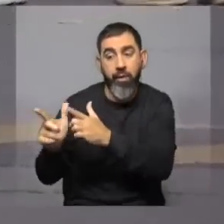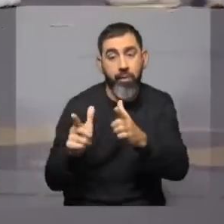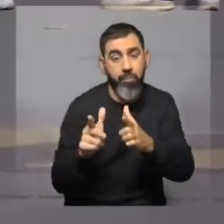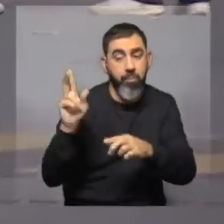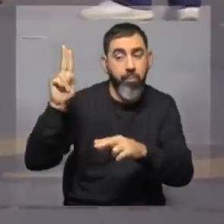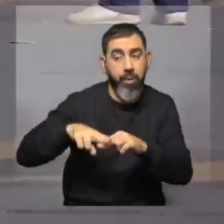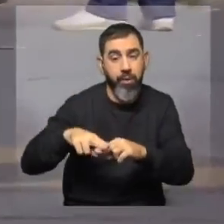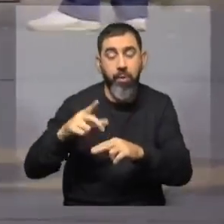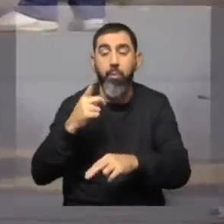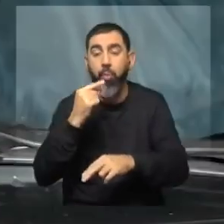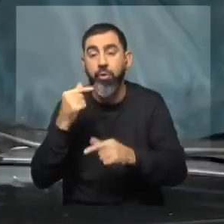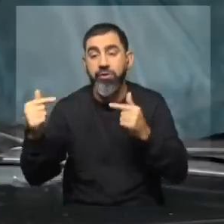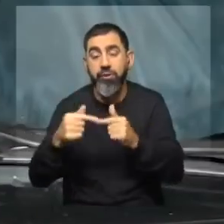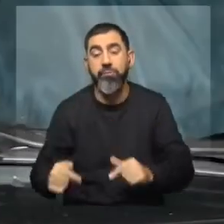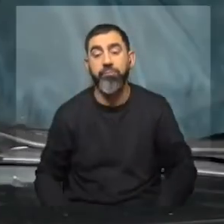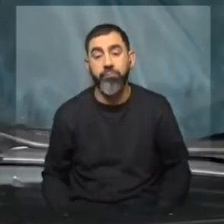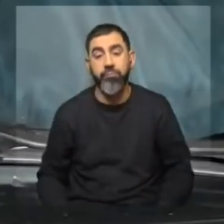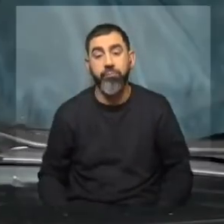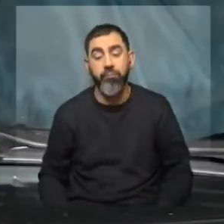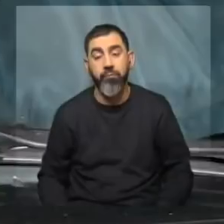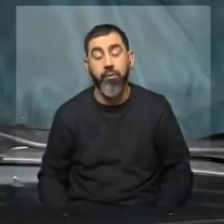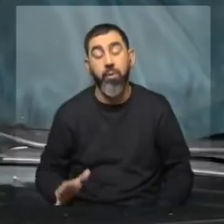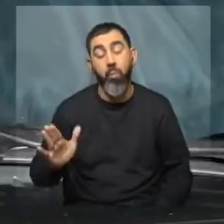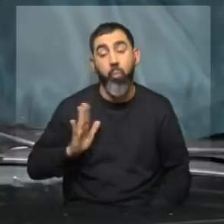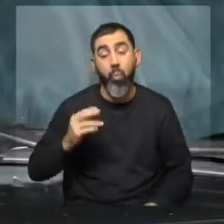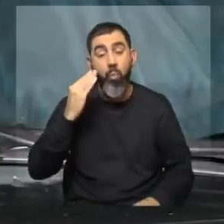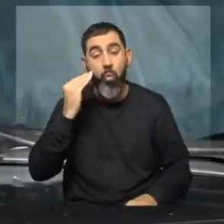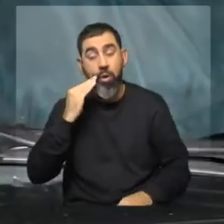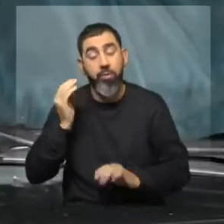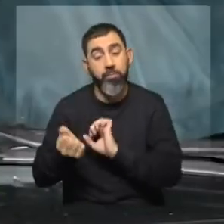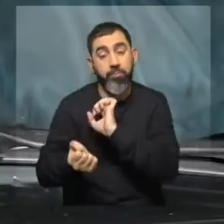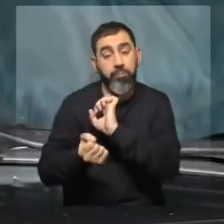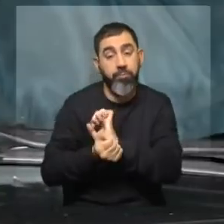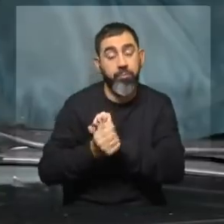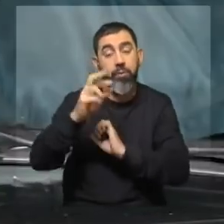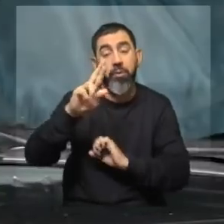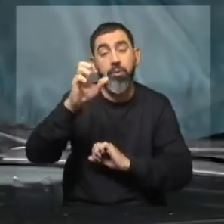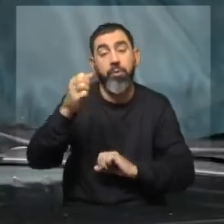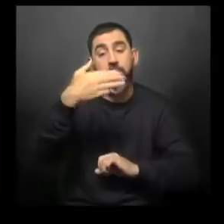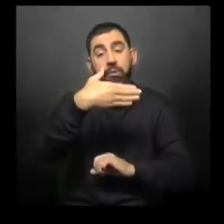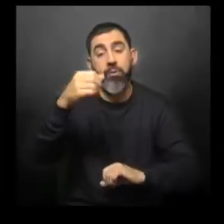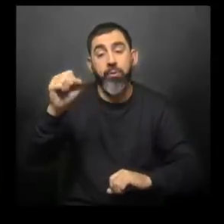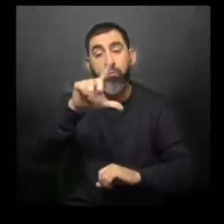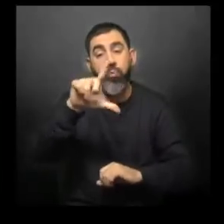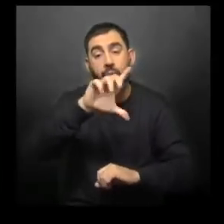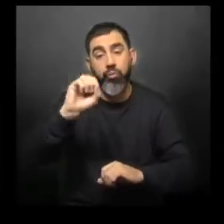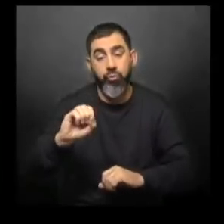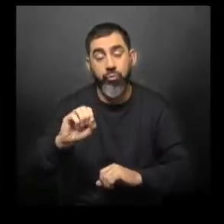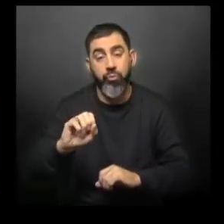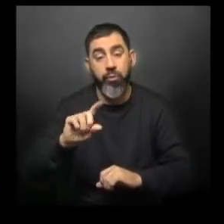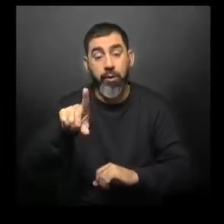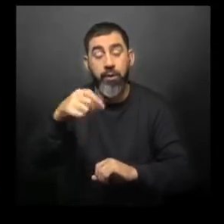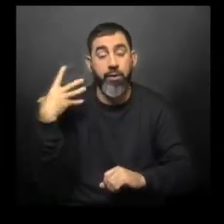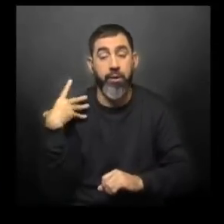disparos mortales contra el policía por el caso de las muchachas de abril fue procesado con prisión el general Juan Modesto rebollo